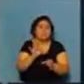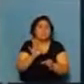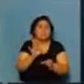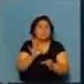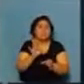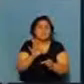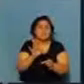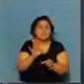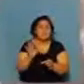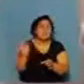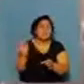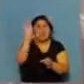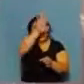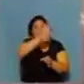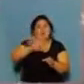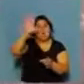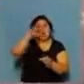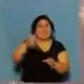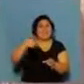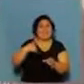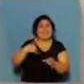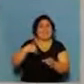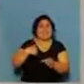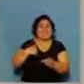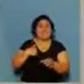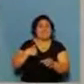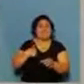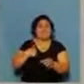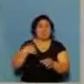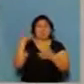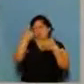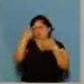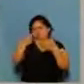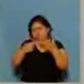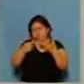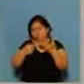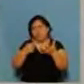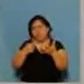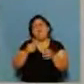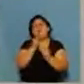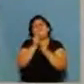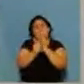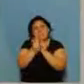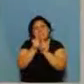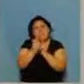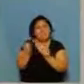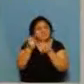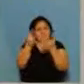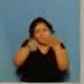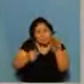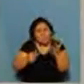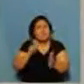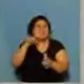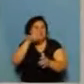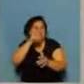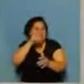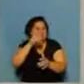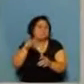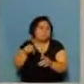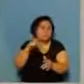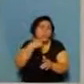invirtiendo en el norte argentino, agregando valor y agregando productos, como decía, ¿no? La empresa, a partir de la caña de azúcar, genera